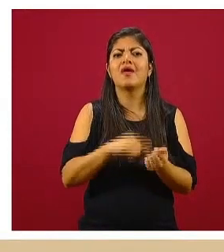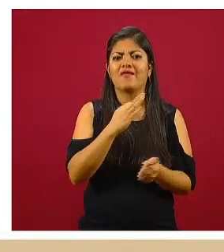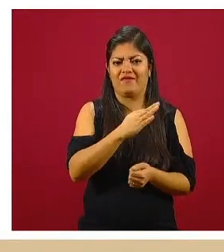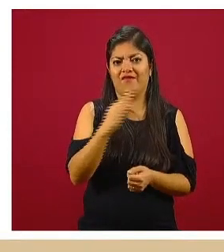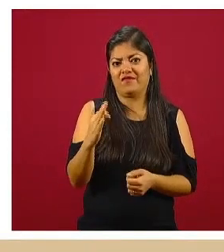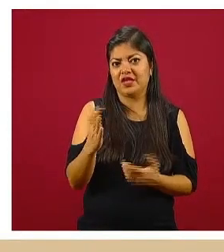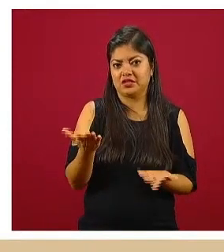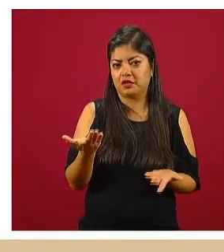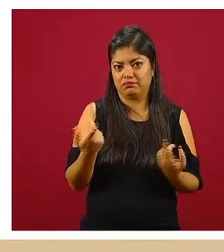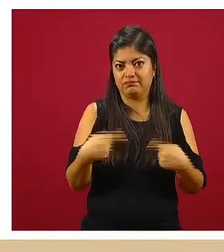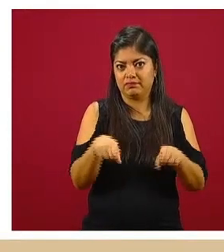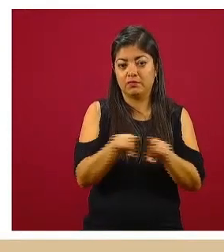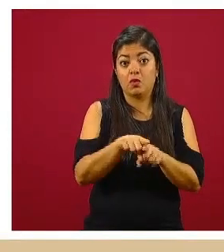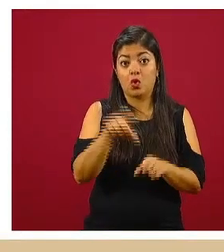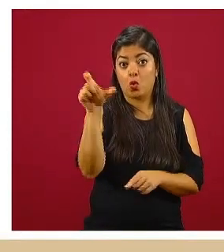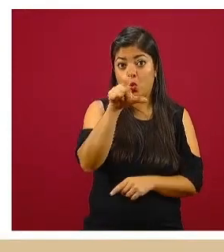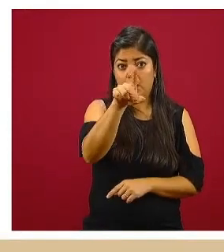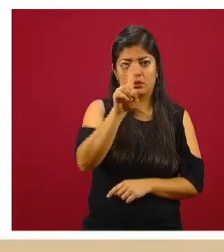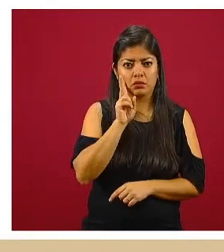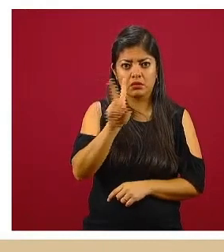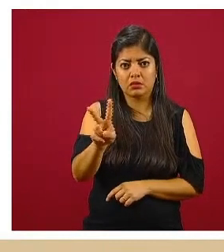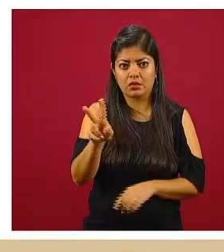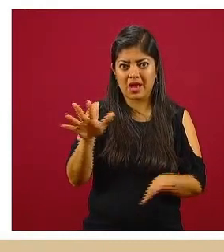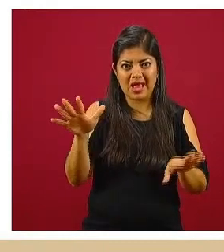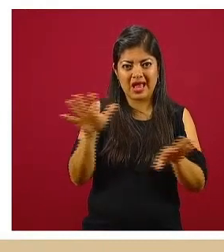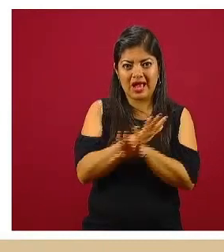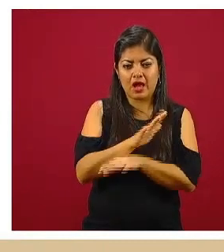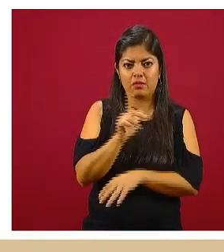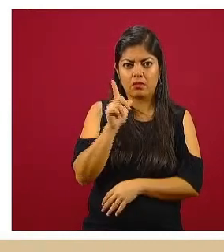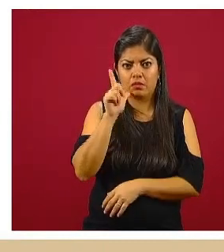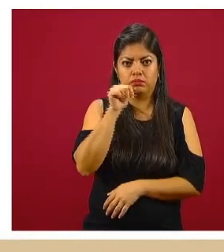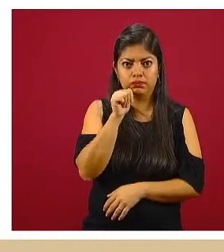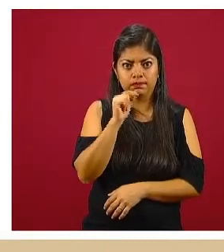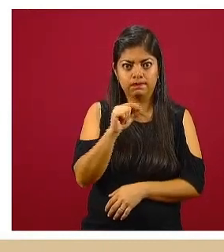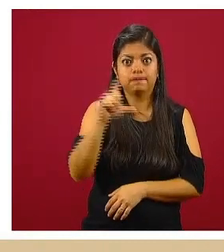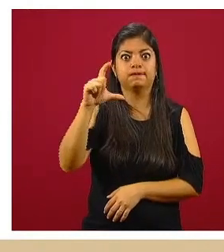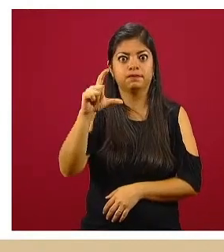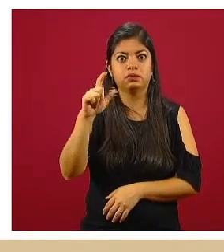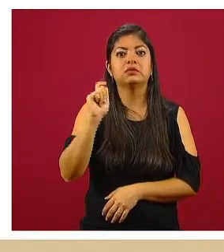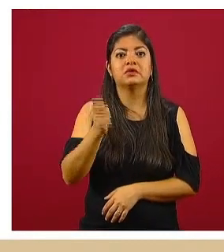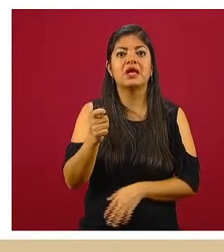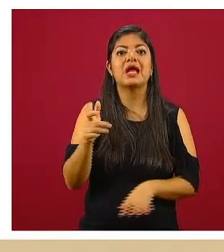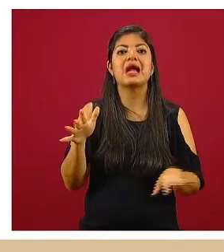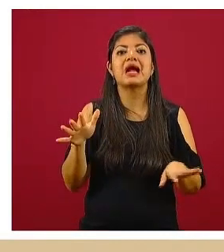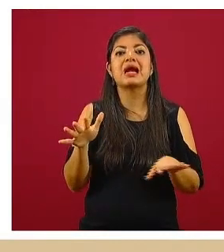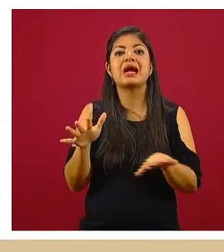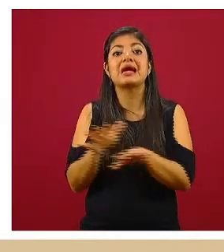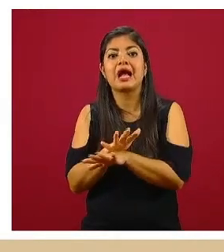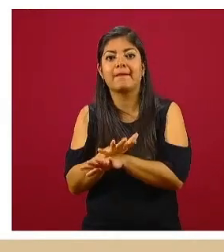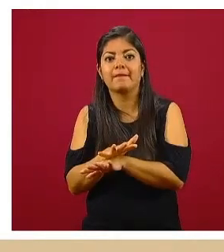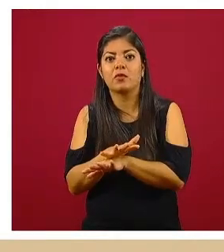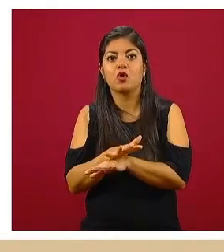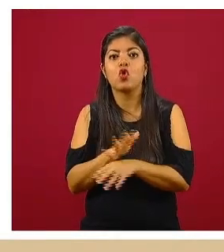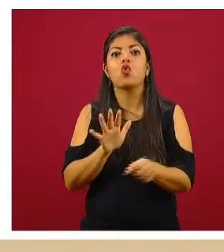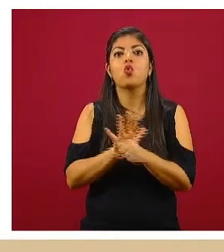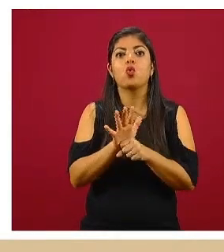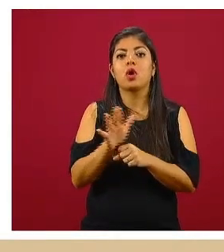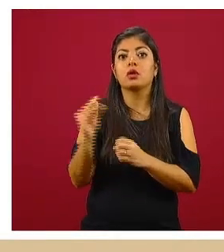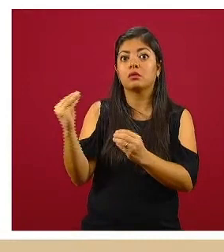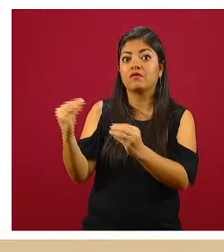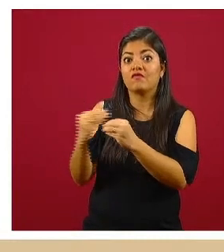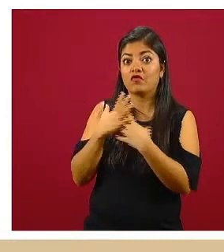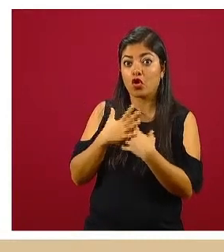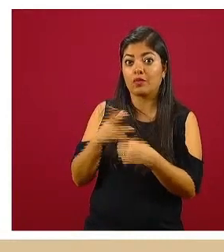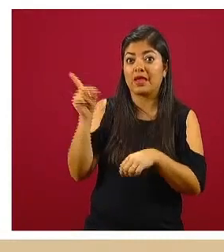de ocurrencia. De modo que cuando ven ustedes el cambio de un día para otro, estamos hablando del cambio en lo que se reporta, en lo que se